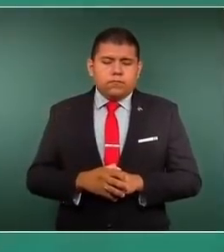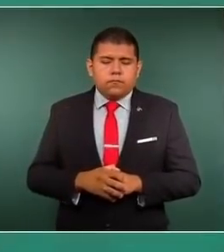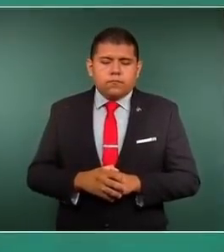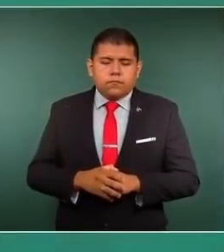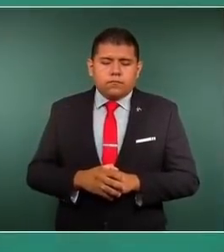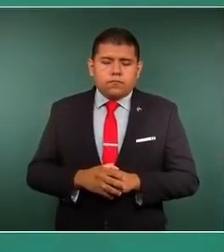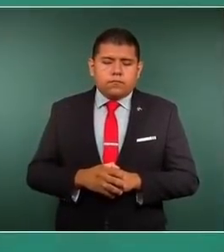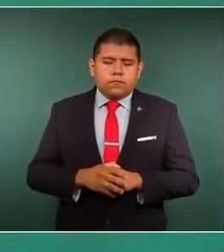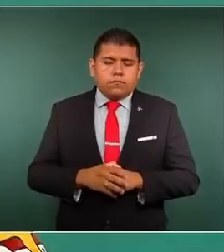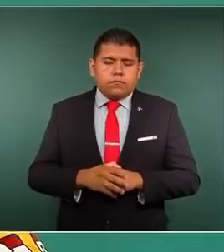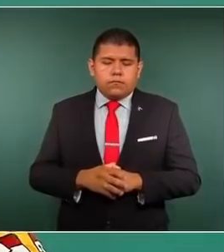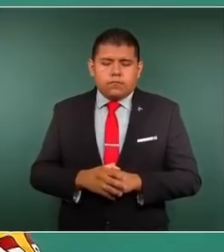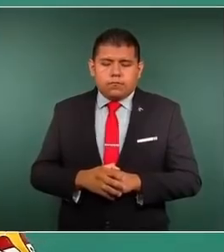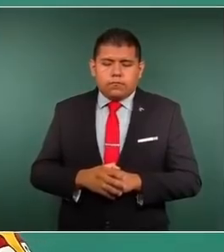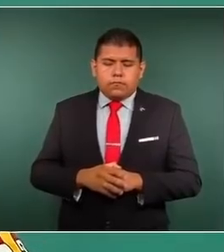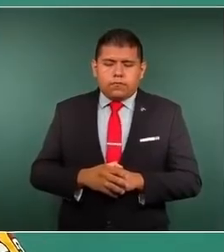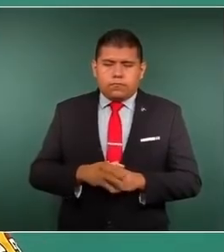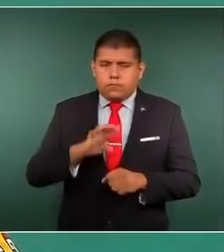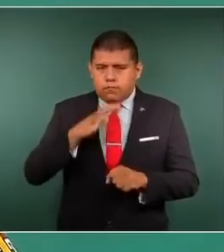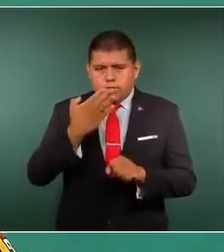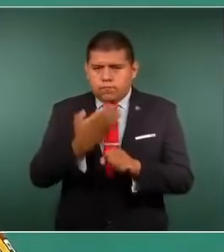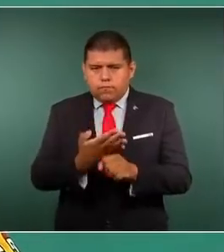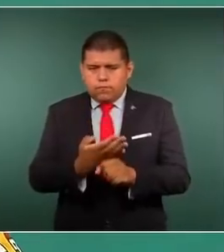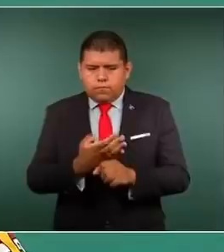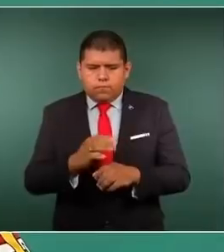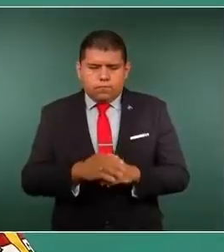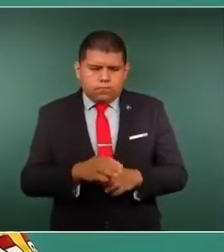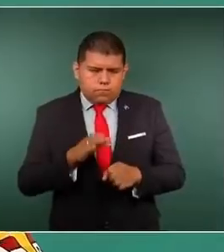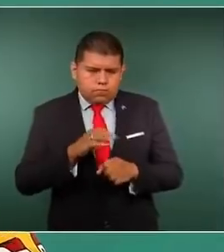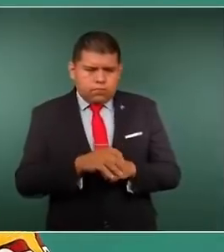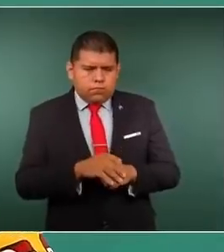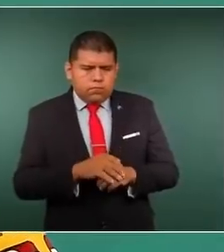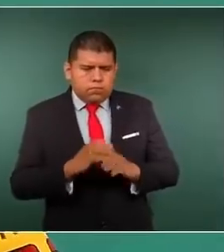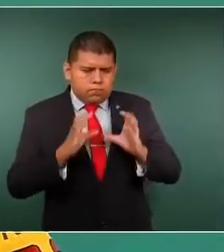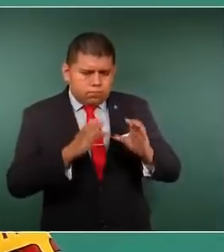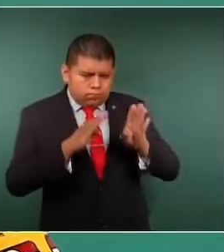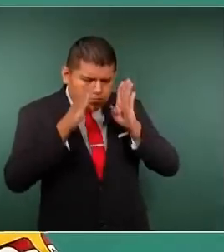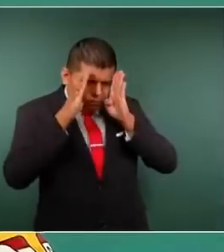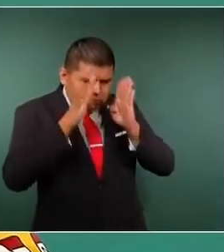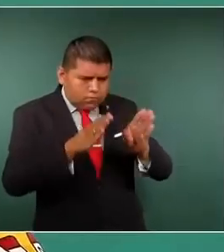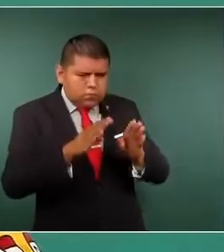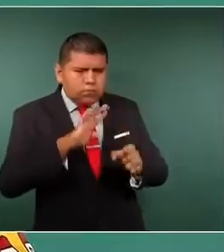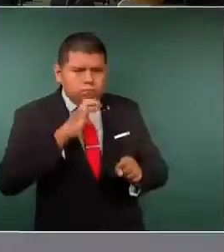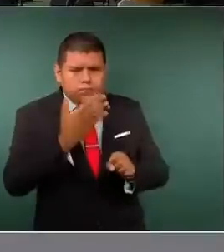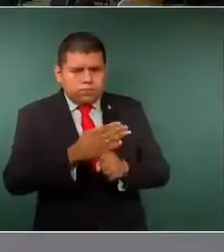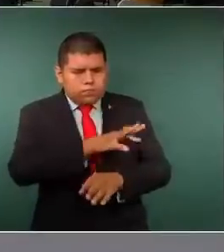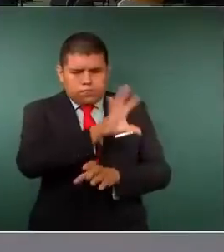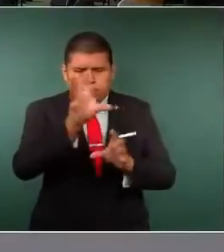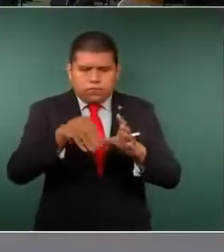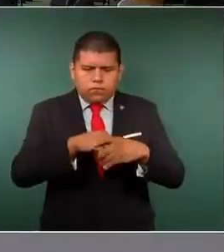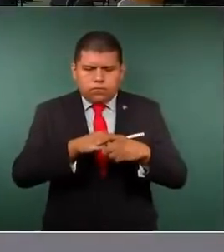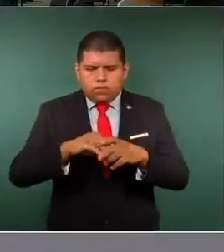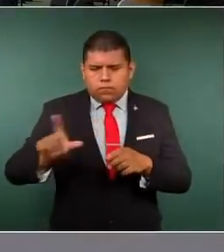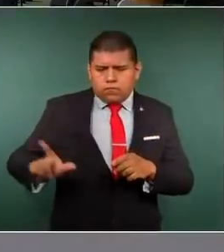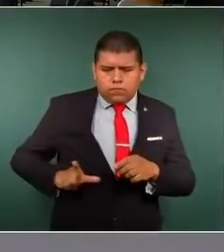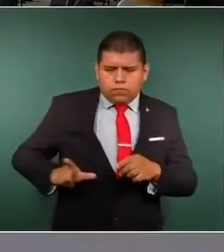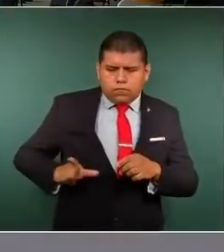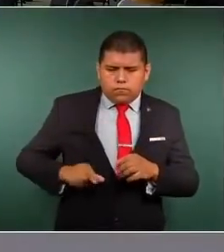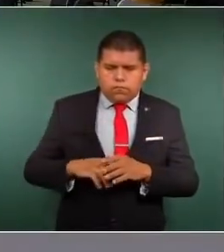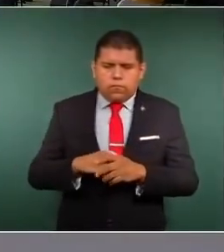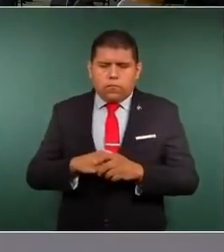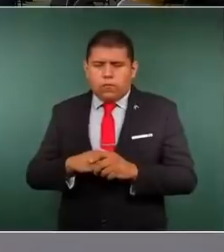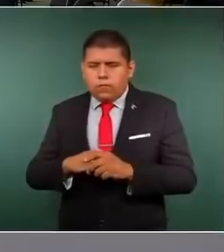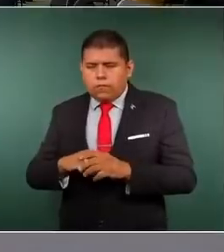con esto queda ya va por responsabilidad ahorita en este momento está bajo responsabilidad total del estado de guanajuato la